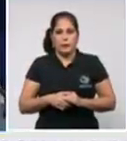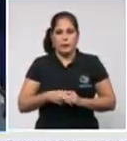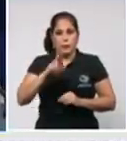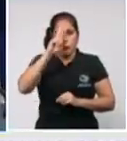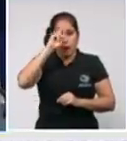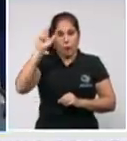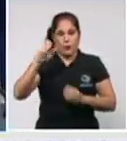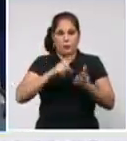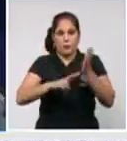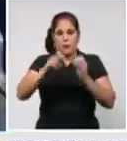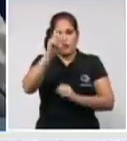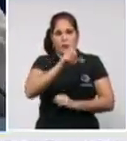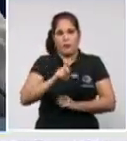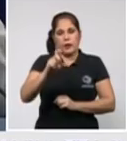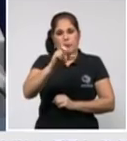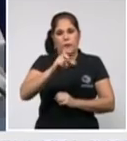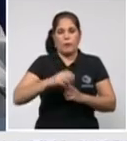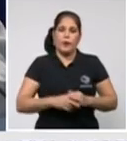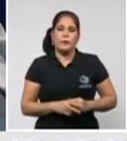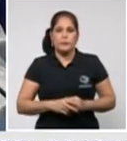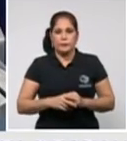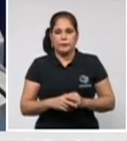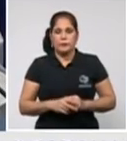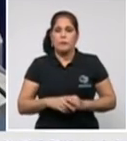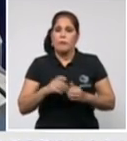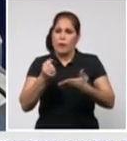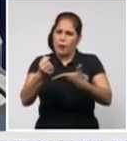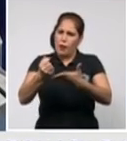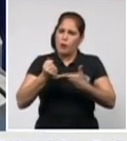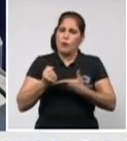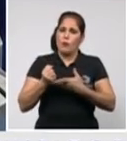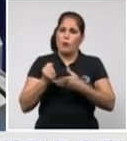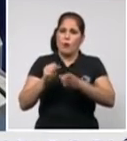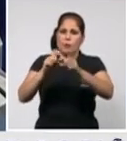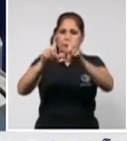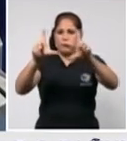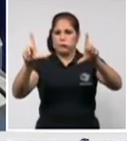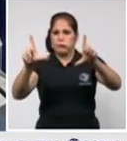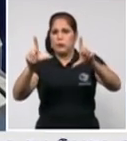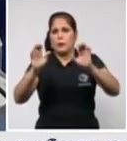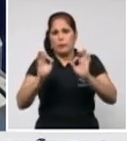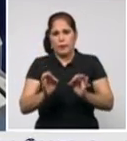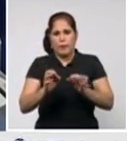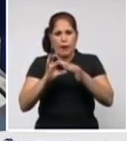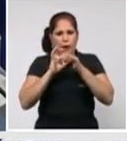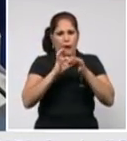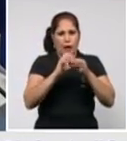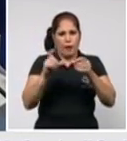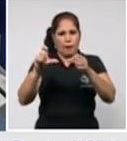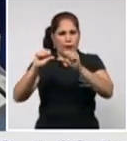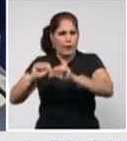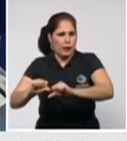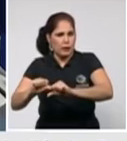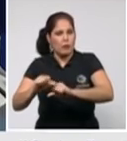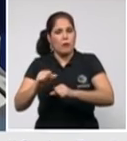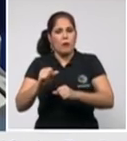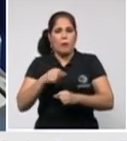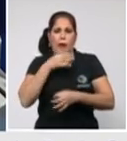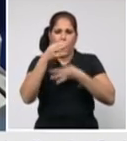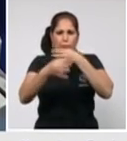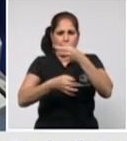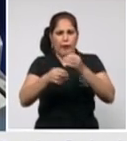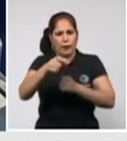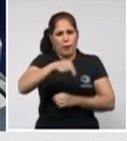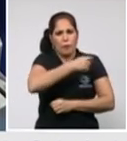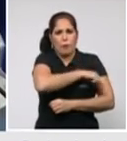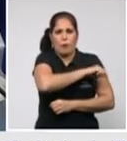Camagüey. Si me ayudas, Lilian, con una gráfica del reporte de graves y críticos que nos permite ver